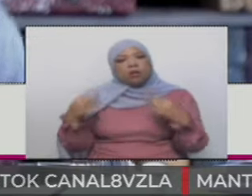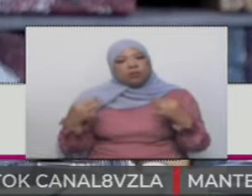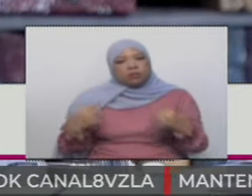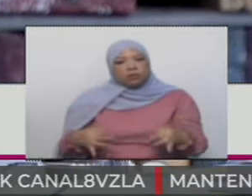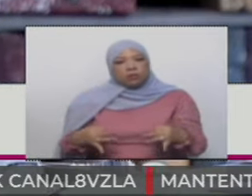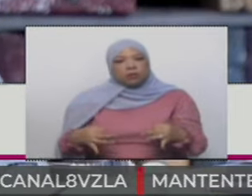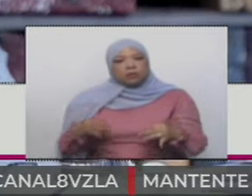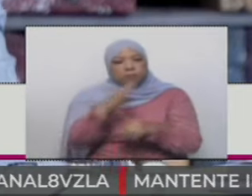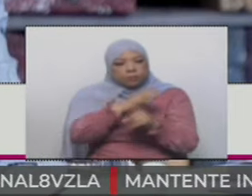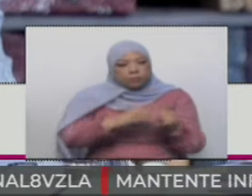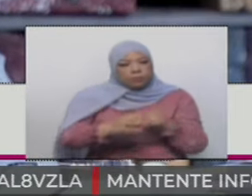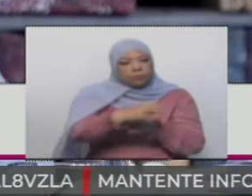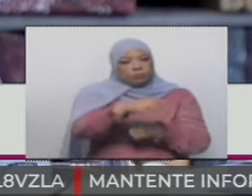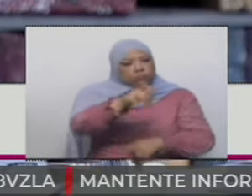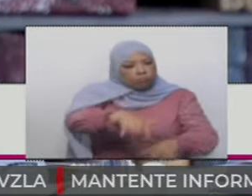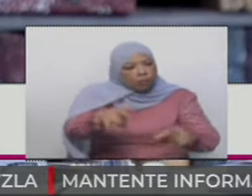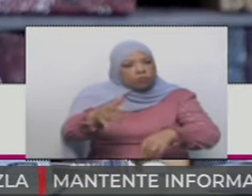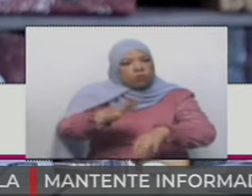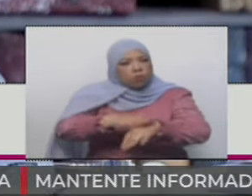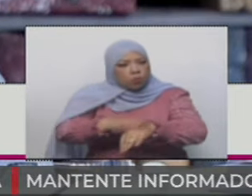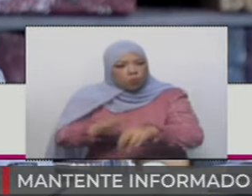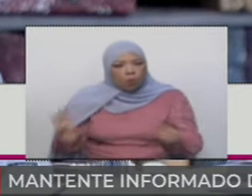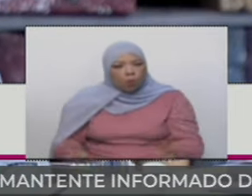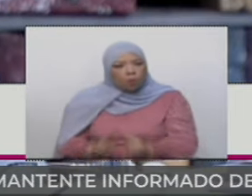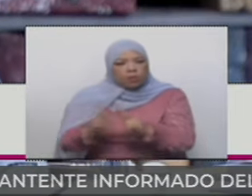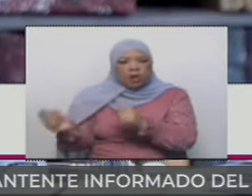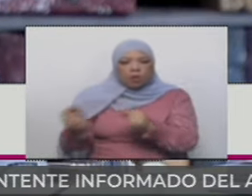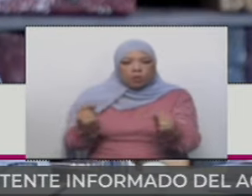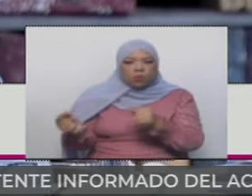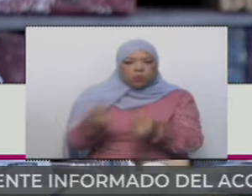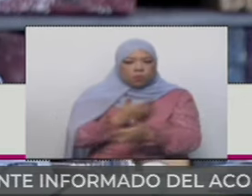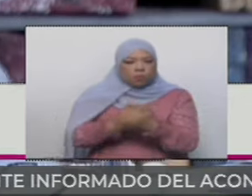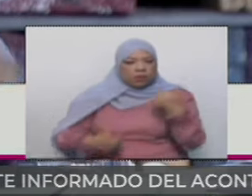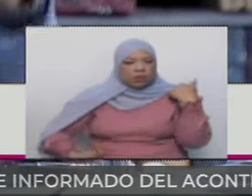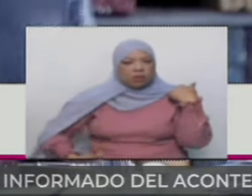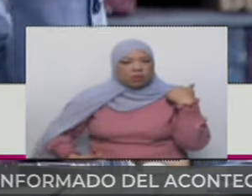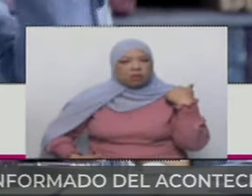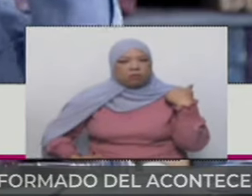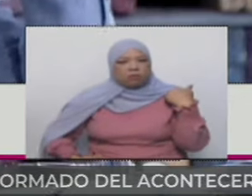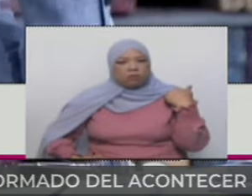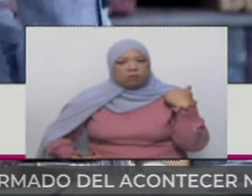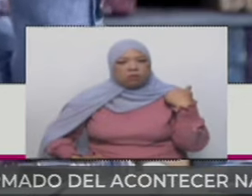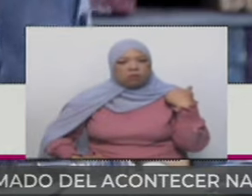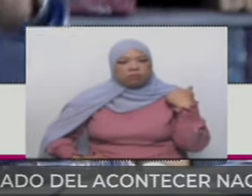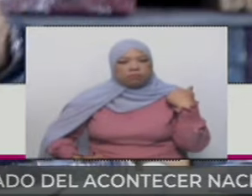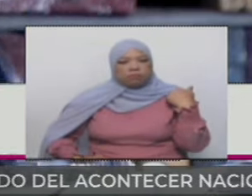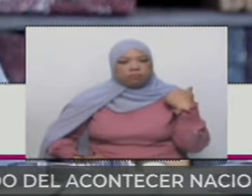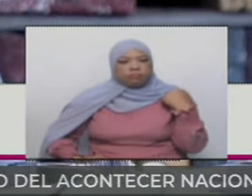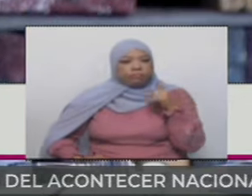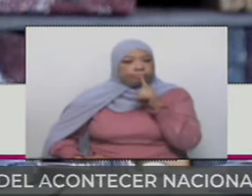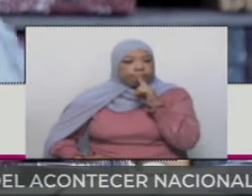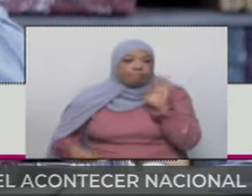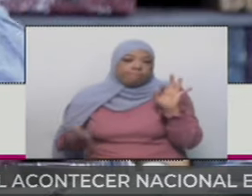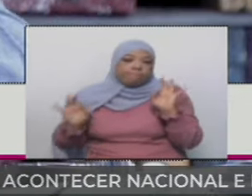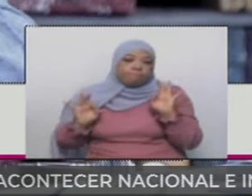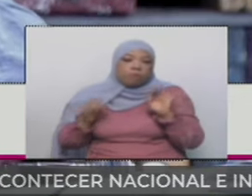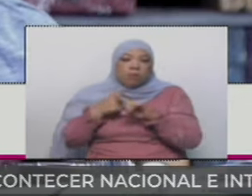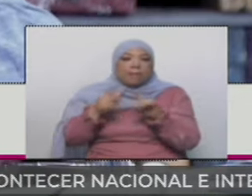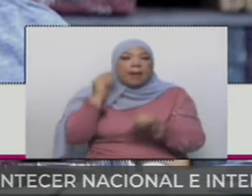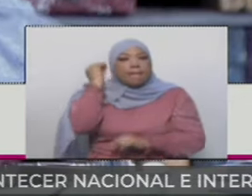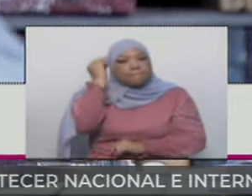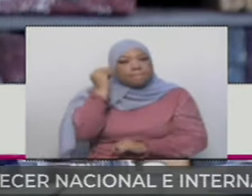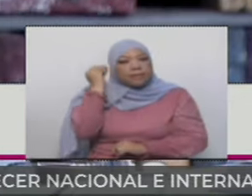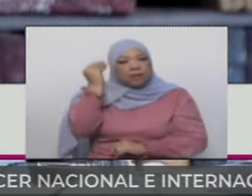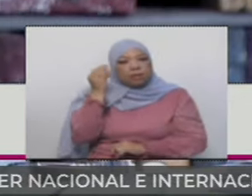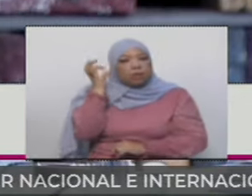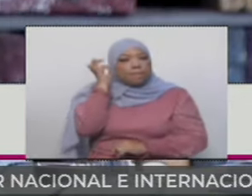al cultor, a la cultora? Un presidente, ni digamos más nada, pues. Pero también pienso, Marguiela, cuando